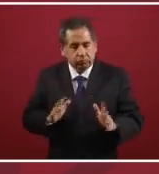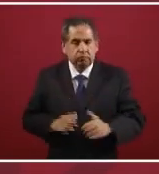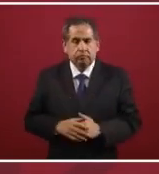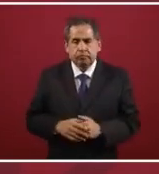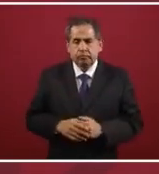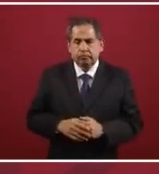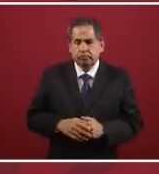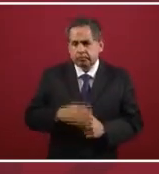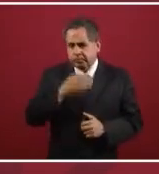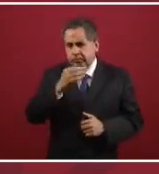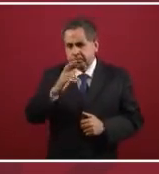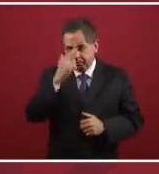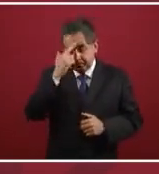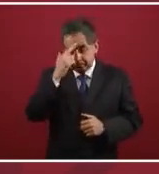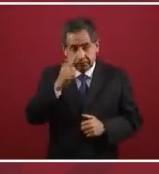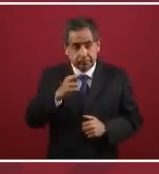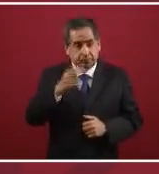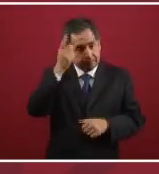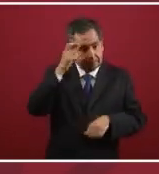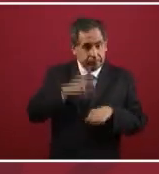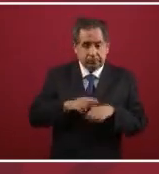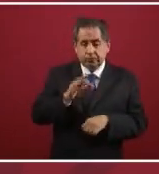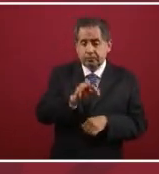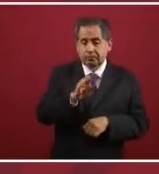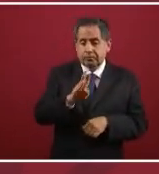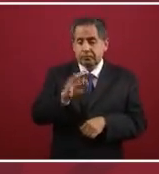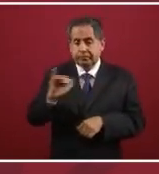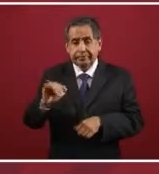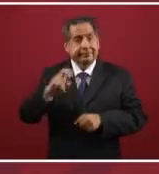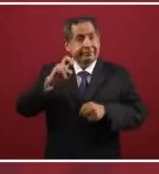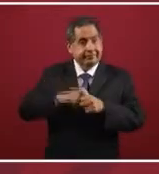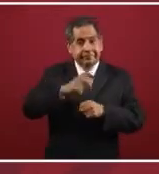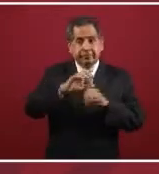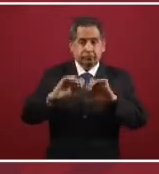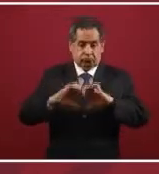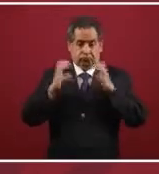la comparecencia que tuvo el director de FBI en el propio Congreso. Dijo, el